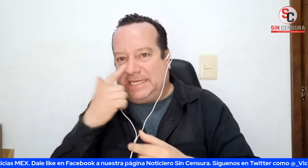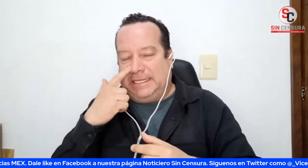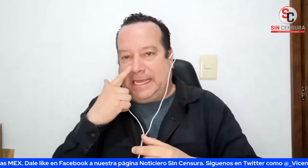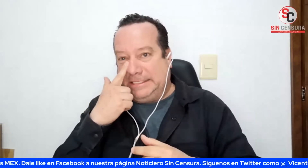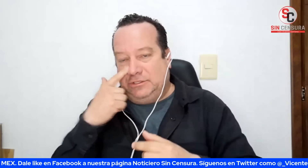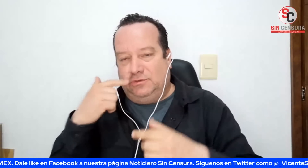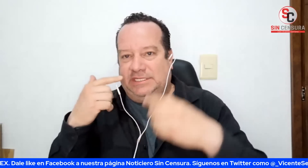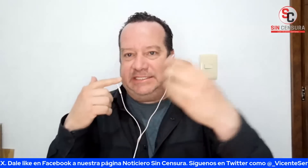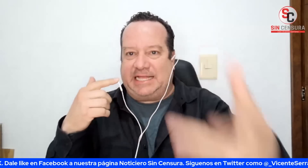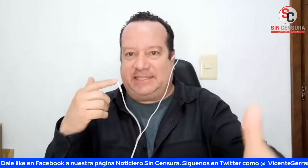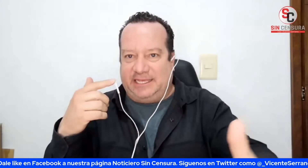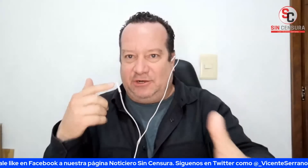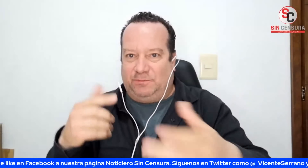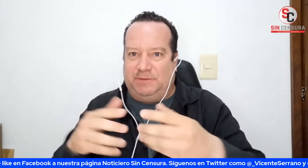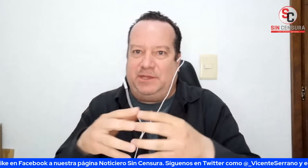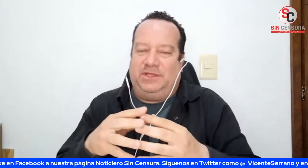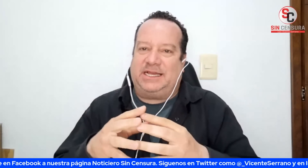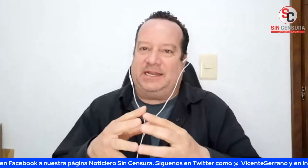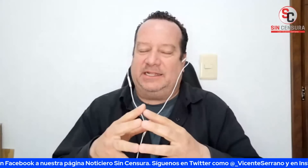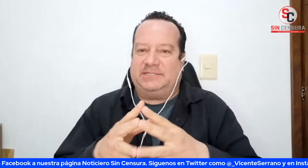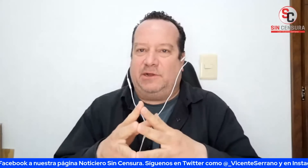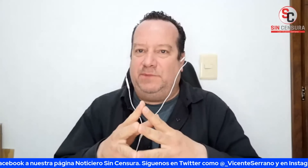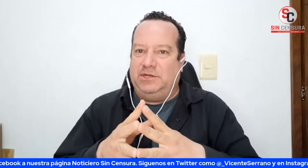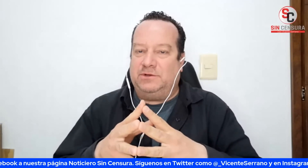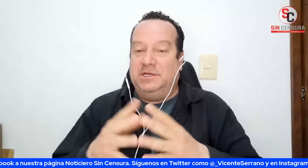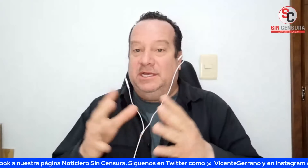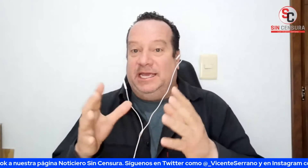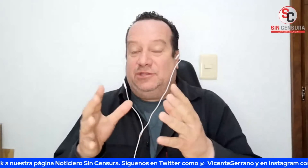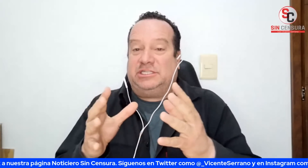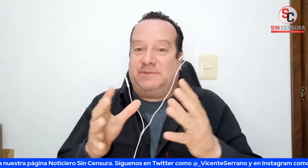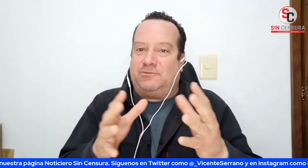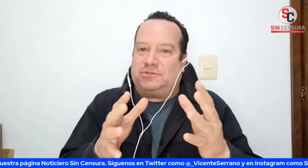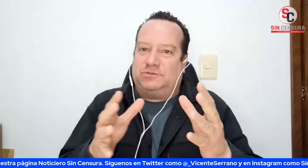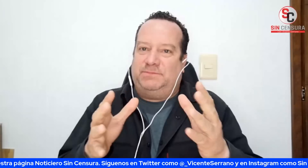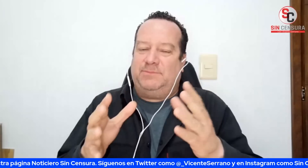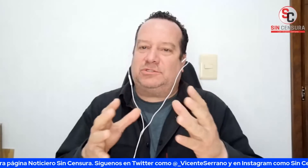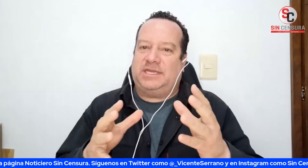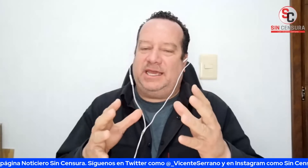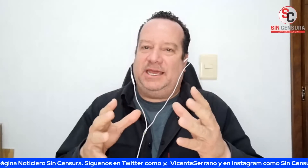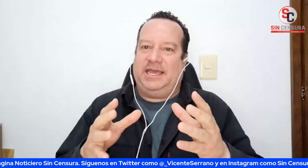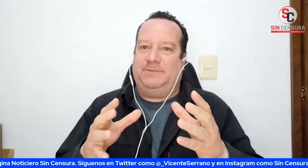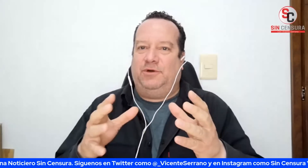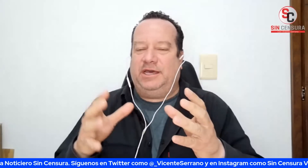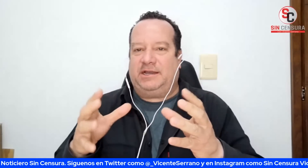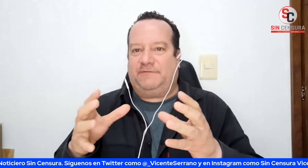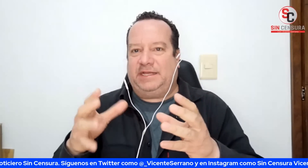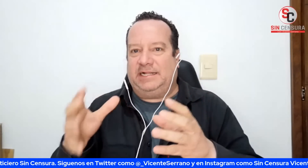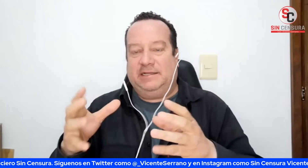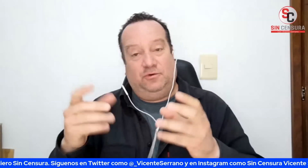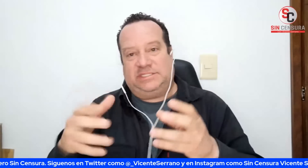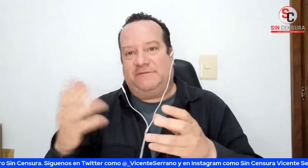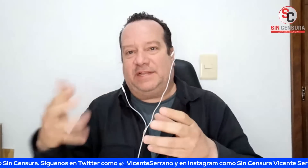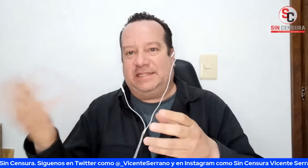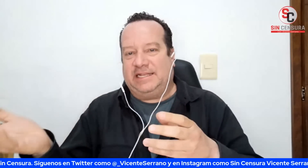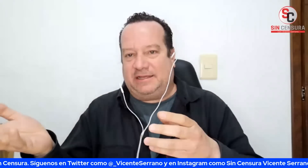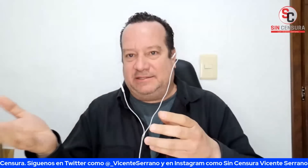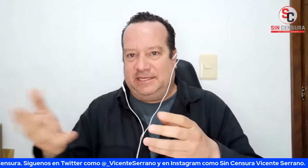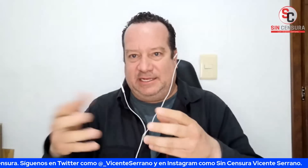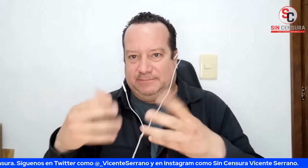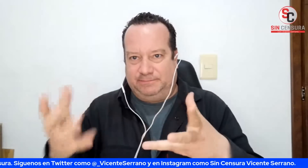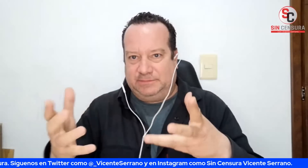de pensar de que haya sido un dislate lo primero de Cárdenas Palomino. Entonces vemos que el Poder Judicial